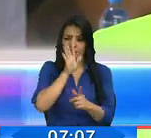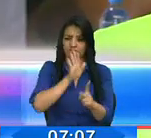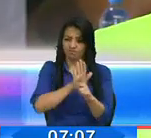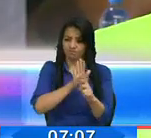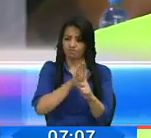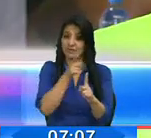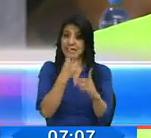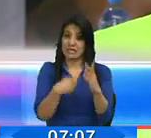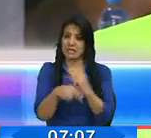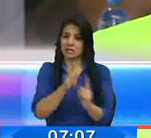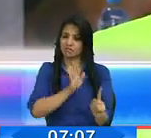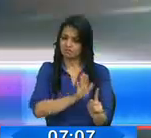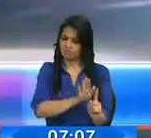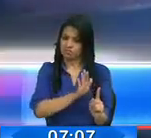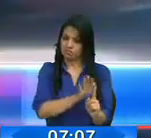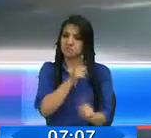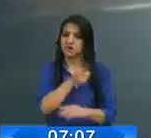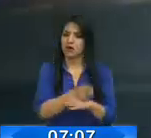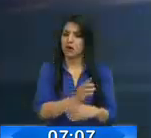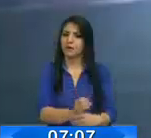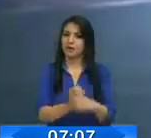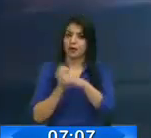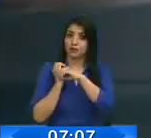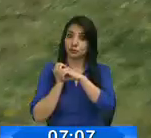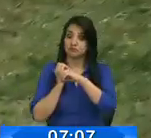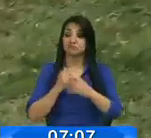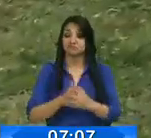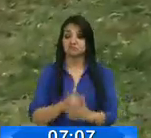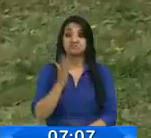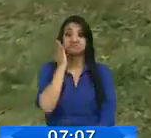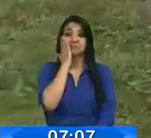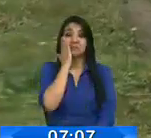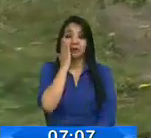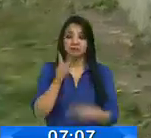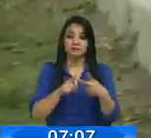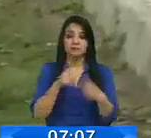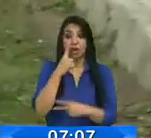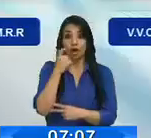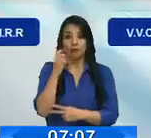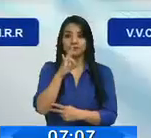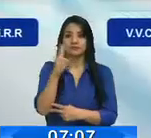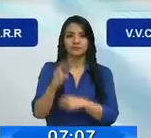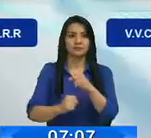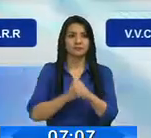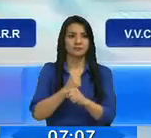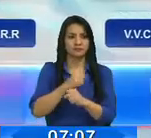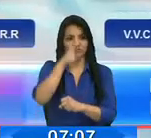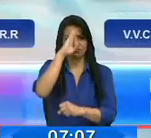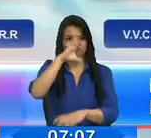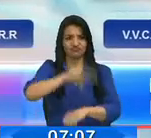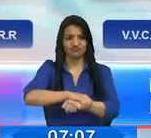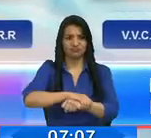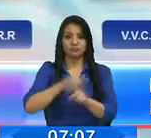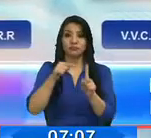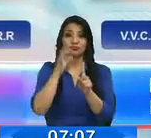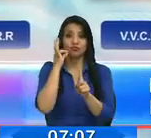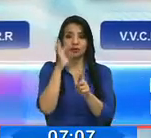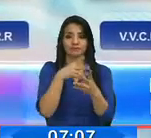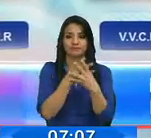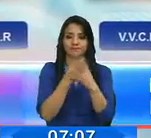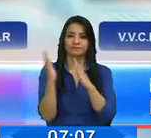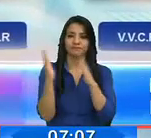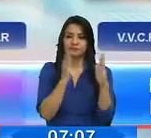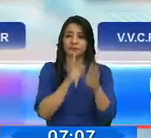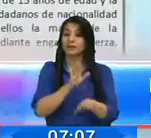de intimidación hacia su propia hija. La madre y el ciudadano de 77 años de edad fueron detenidos. La mujer cuenta con prisión preventiva por